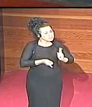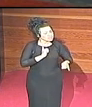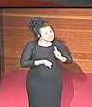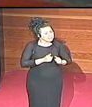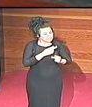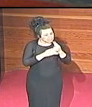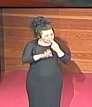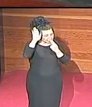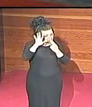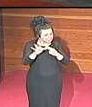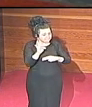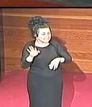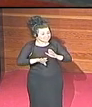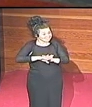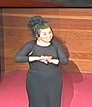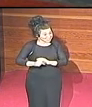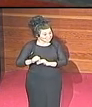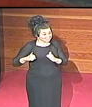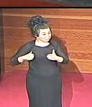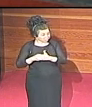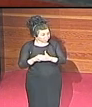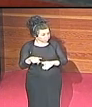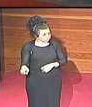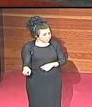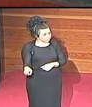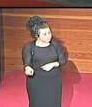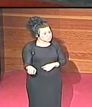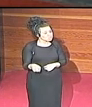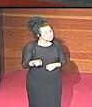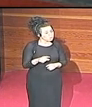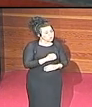un golpe de Estado fomentado y apoyado por Occidente.